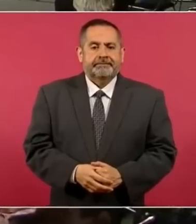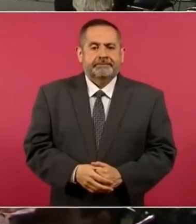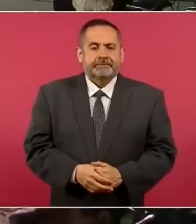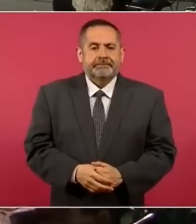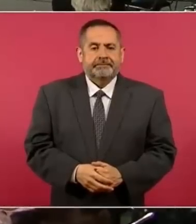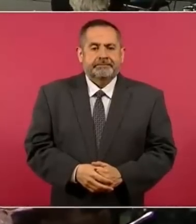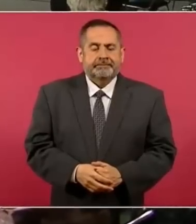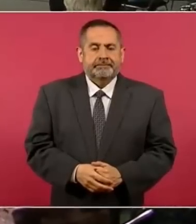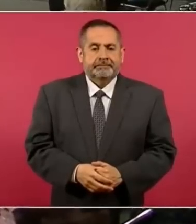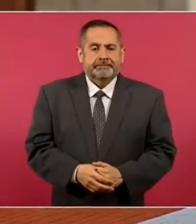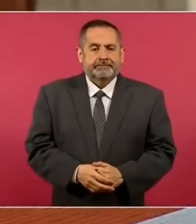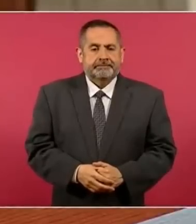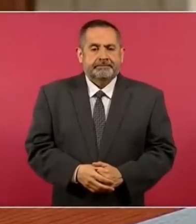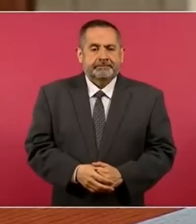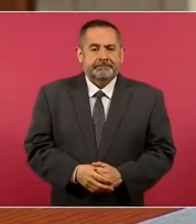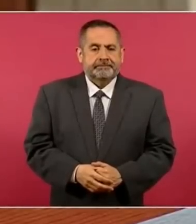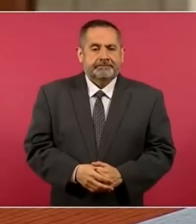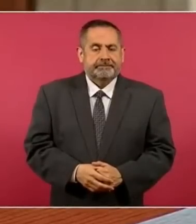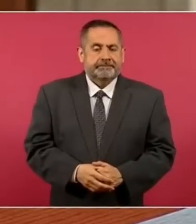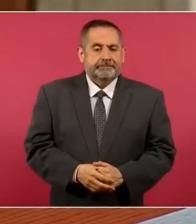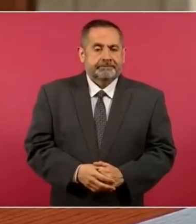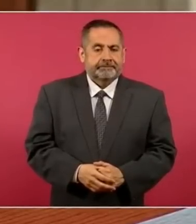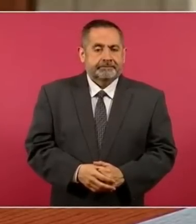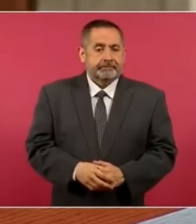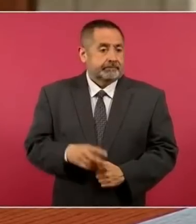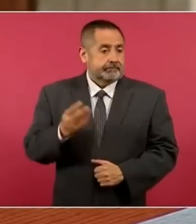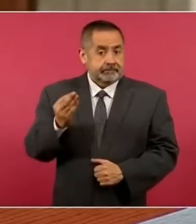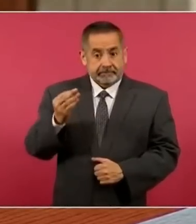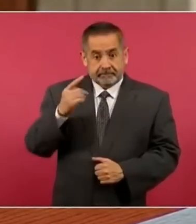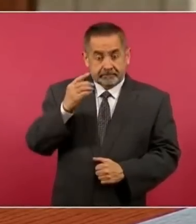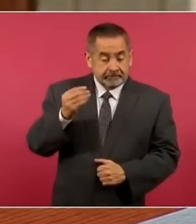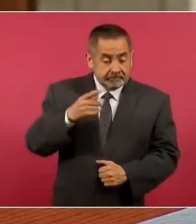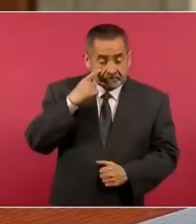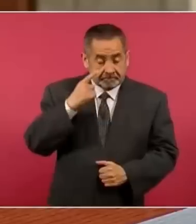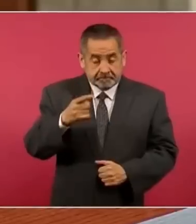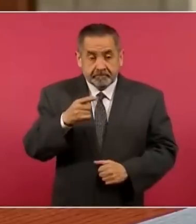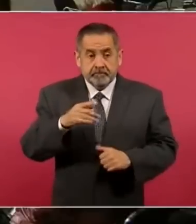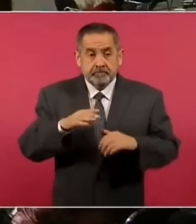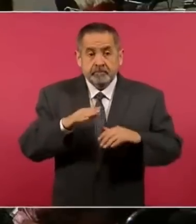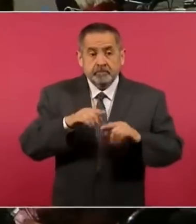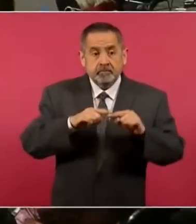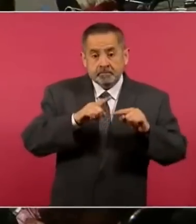De todas maneras, es el mayor número de empleos